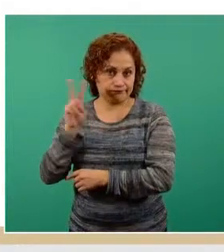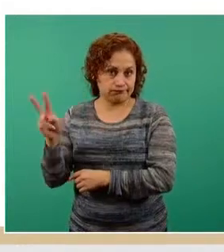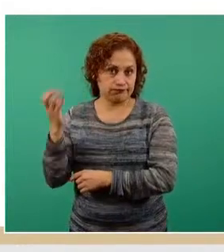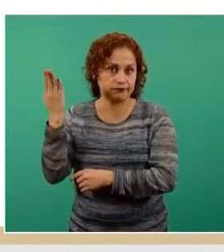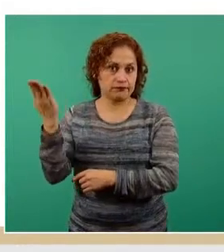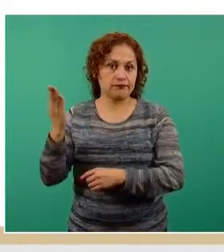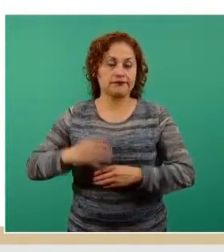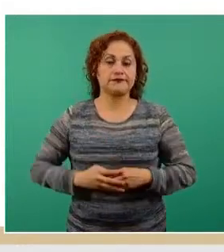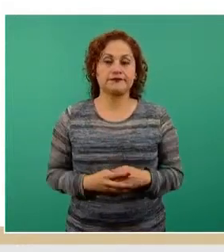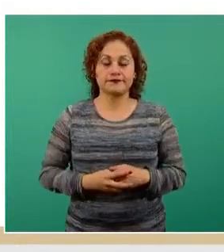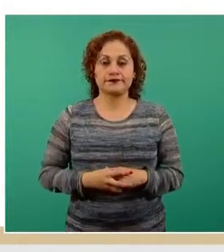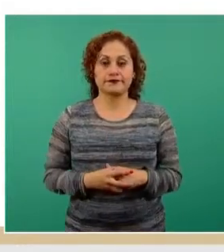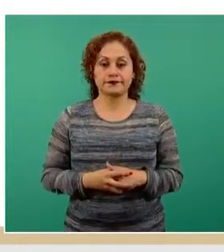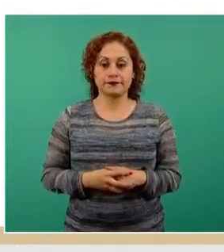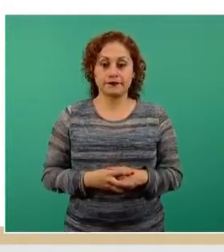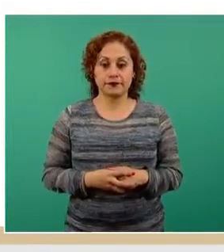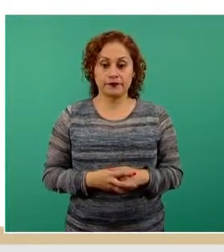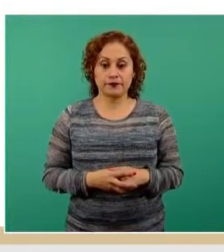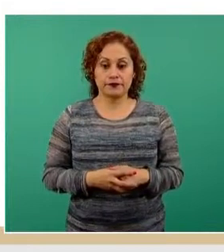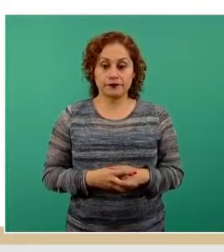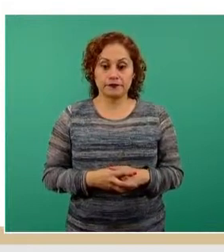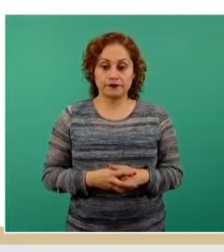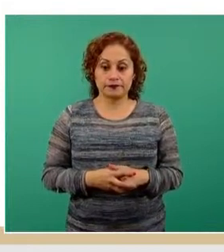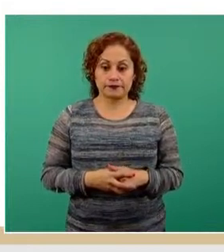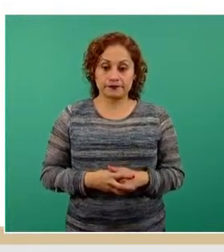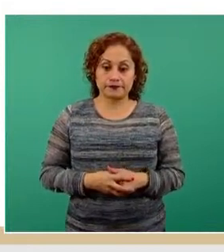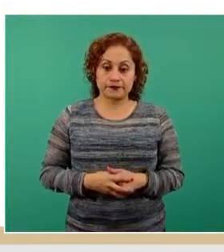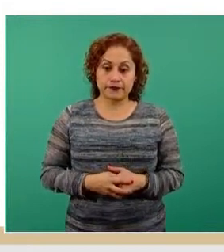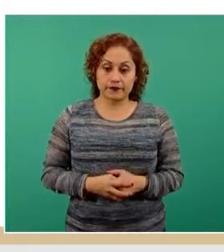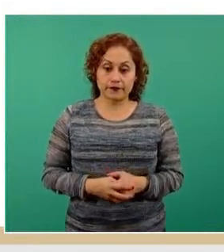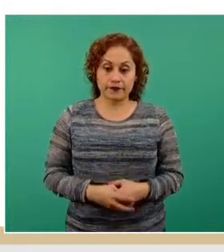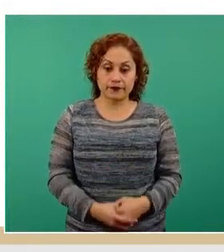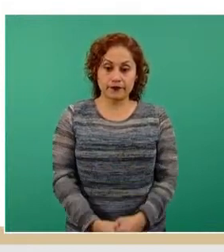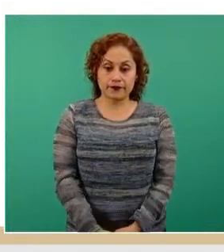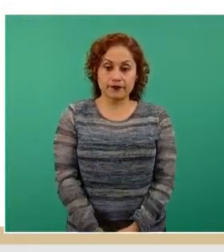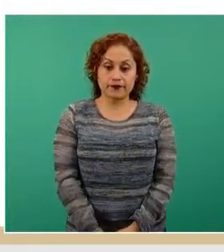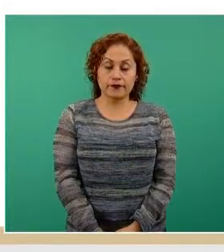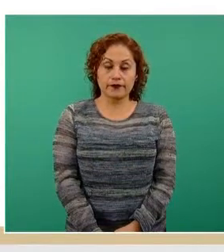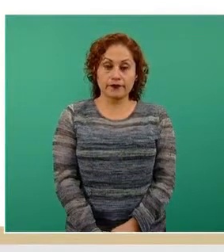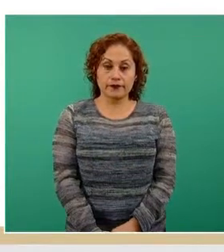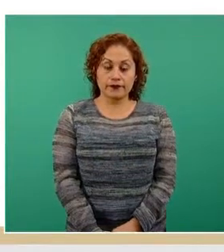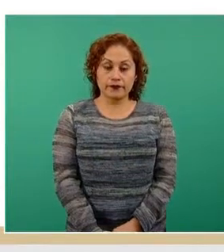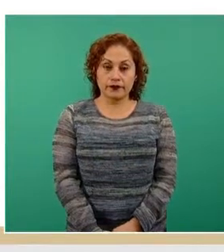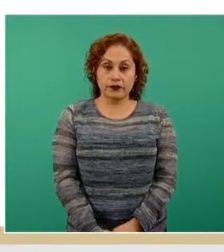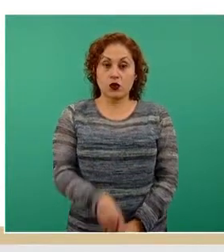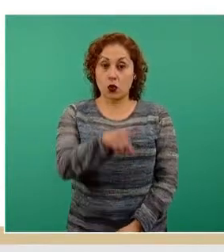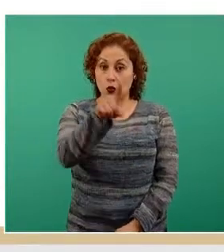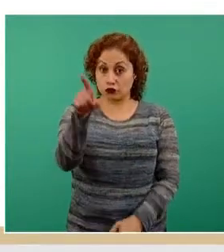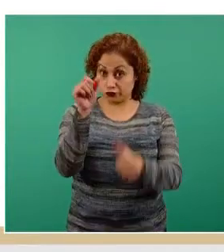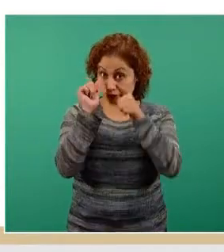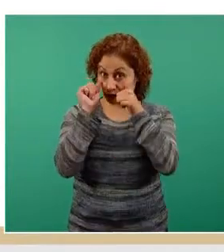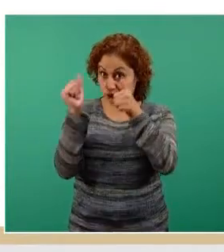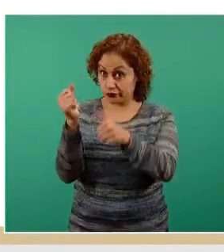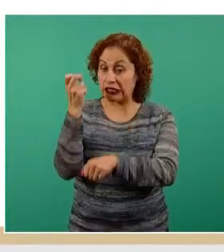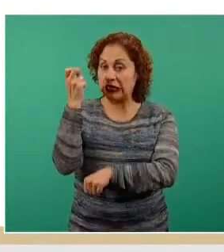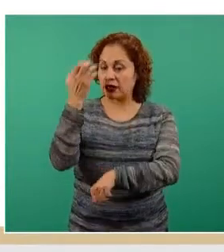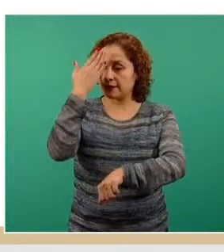refiere de esta red que reporta diariamente en la red IRAC. Es muy importante que nosotros no